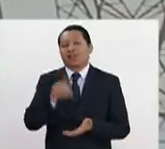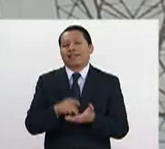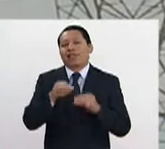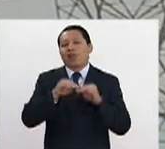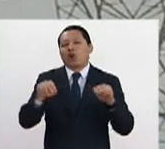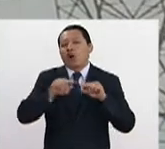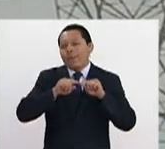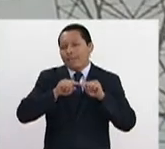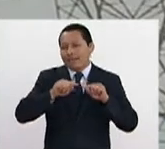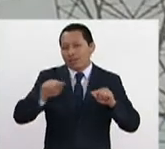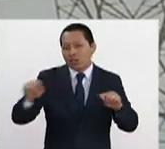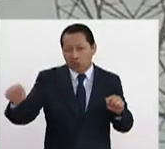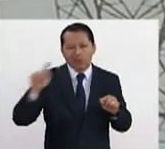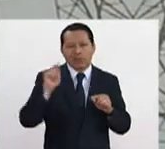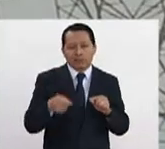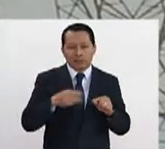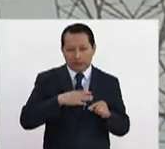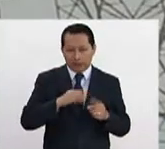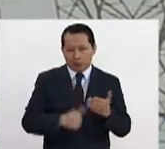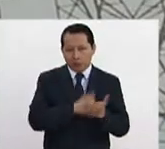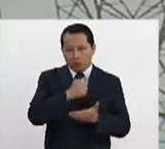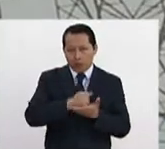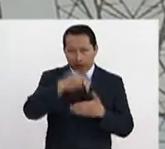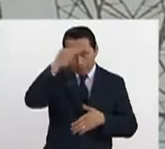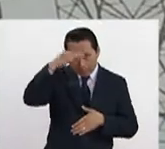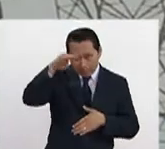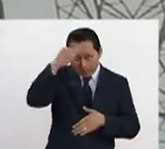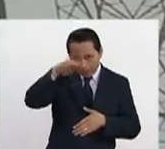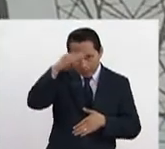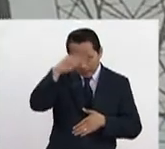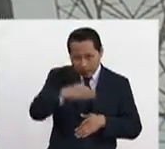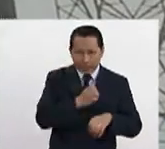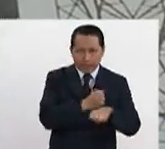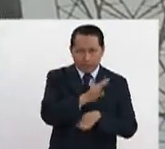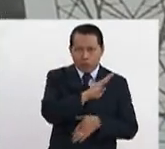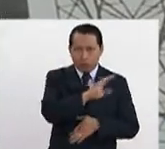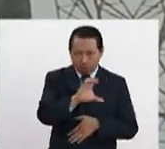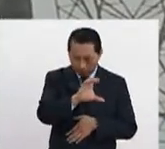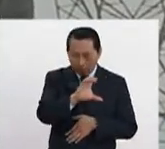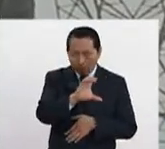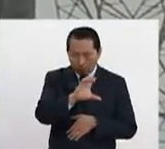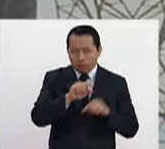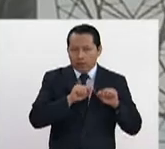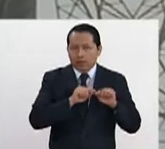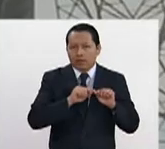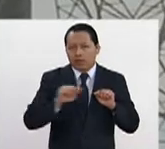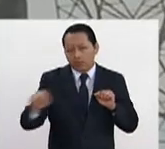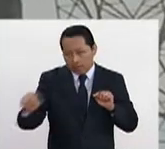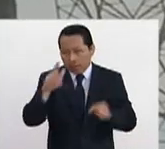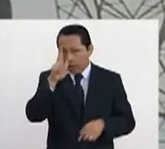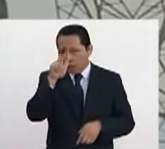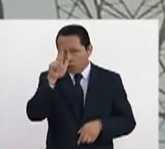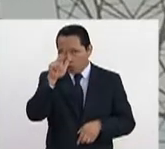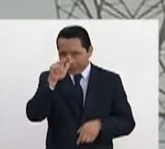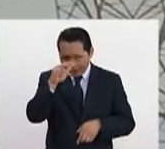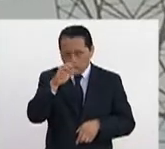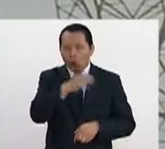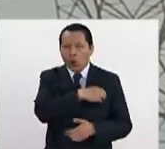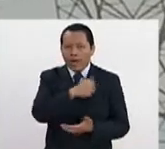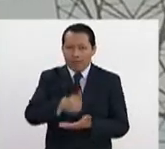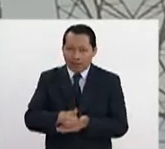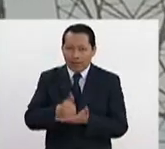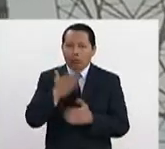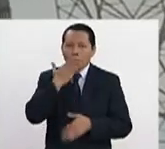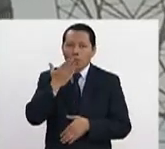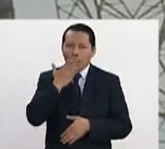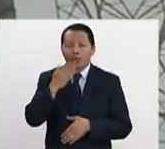circuito que irá desde la ciudad de Mexicali, en el estado de Baja California, hasta Hermosillo, capital de Sonora,